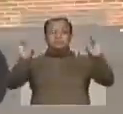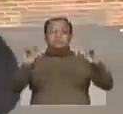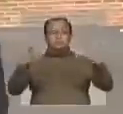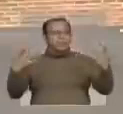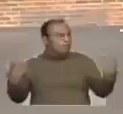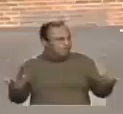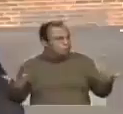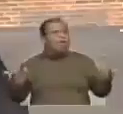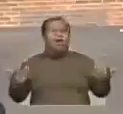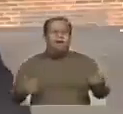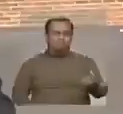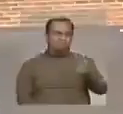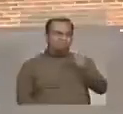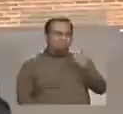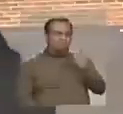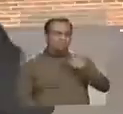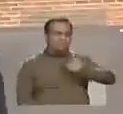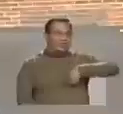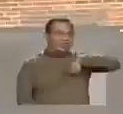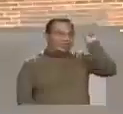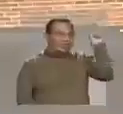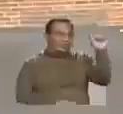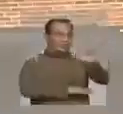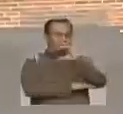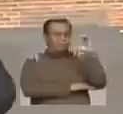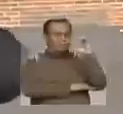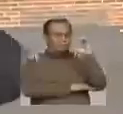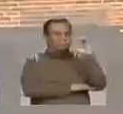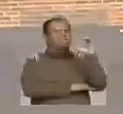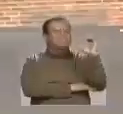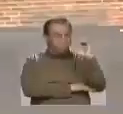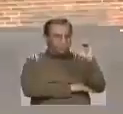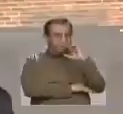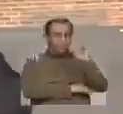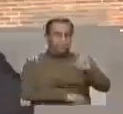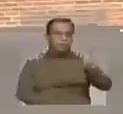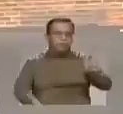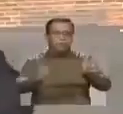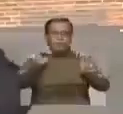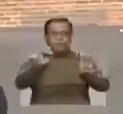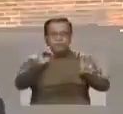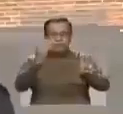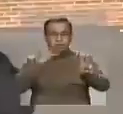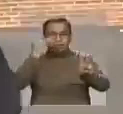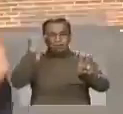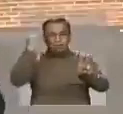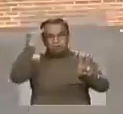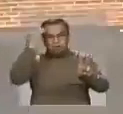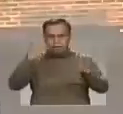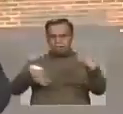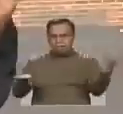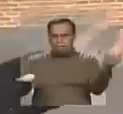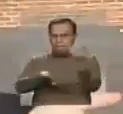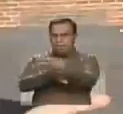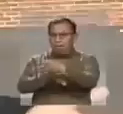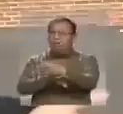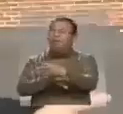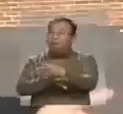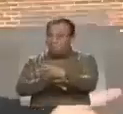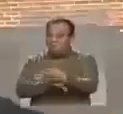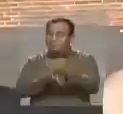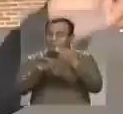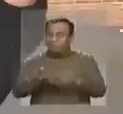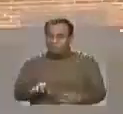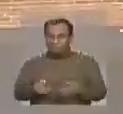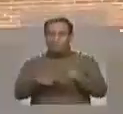donde recién acaba de ganar la selección Colombia por 2-0 a Corea del Sur de penal